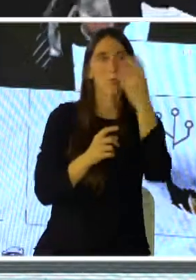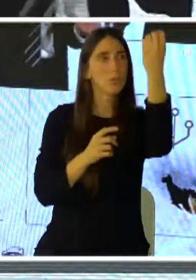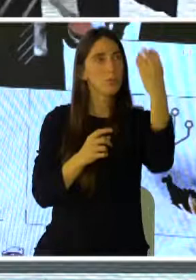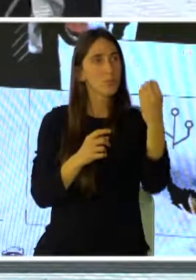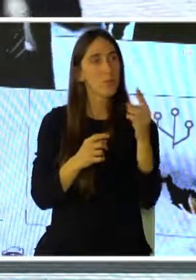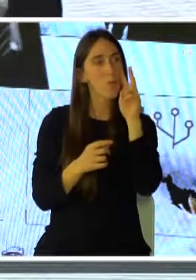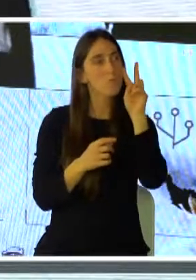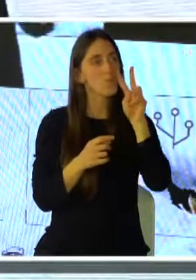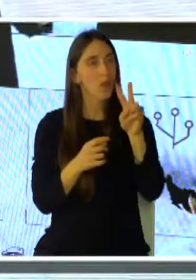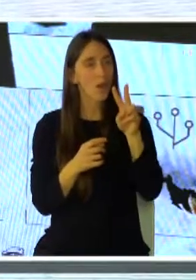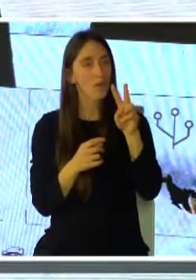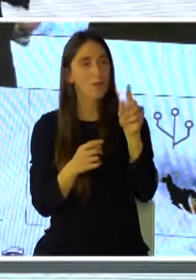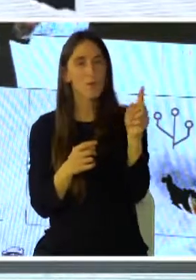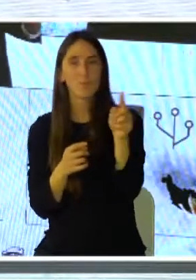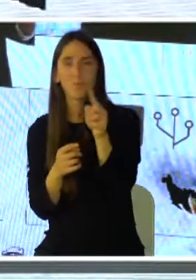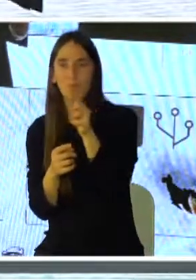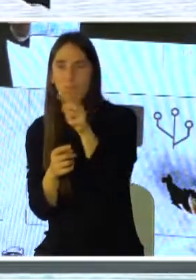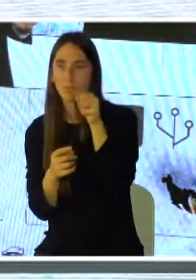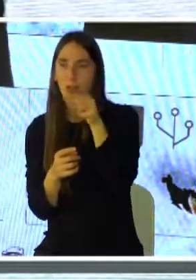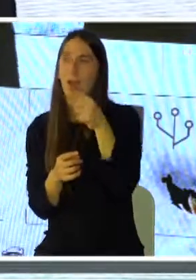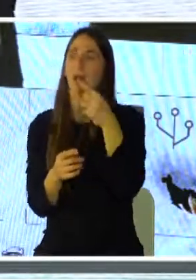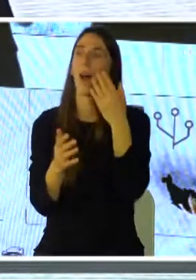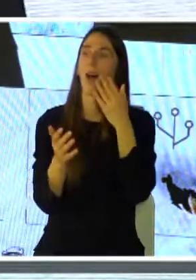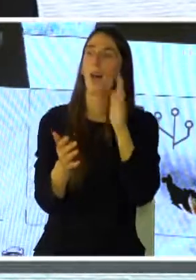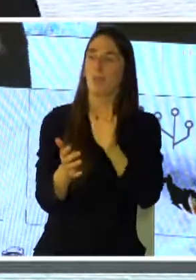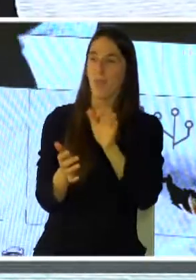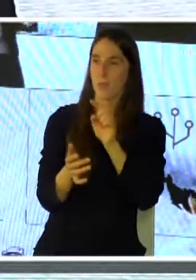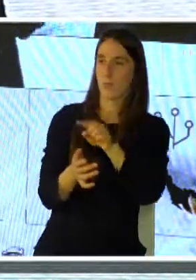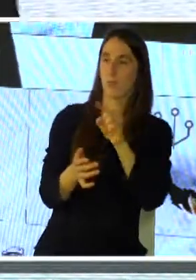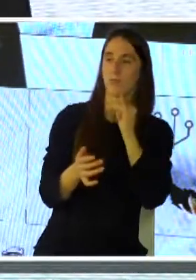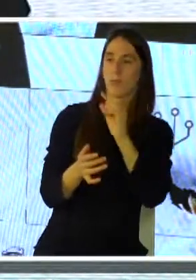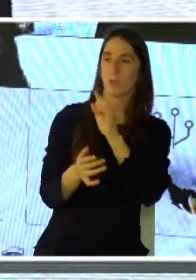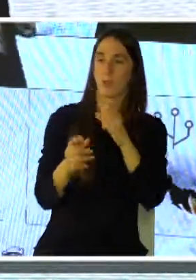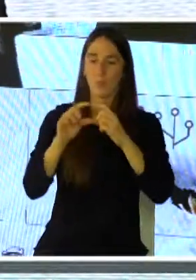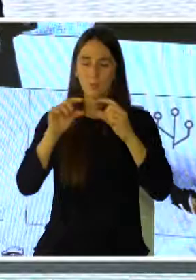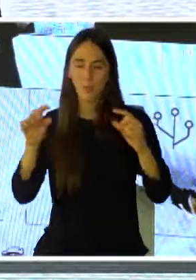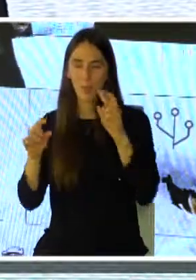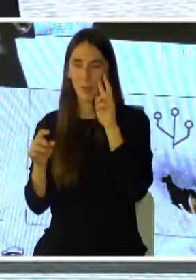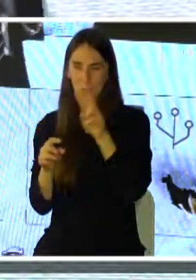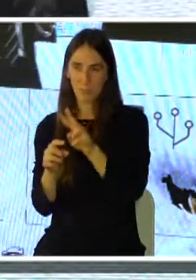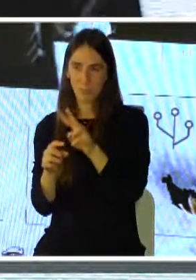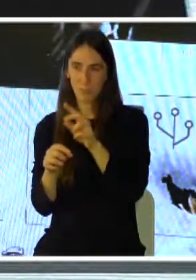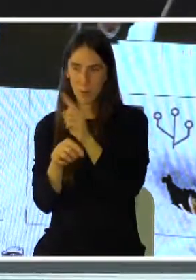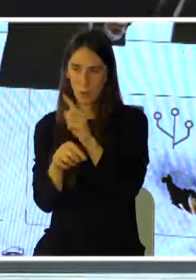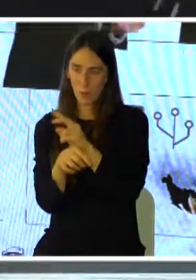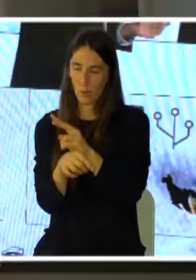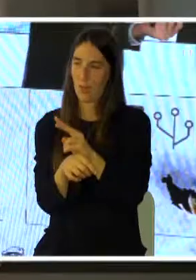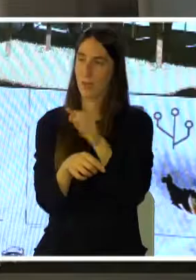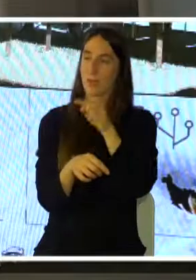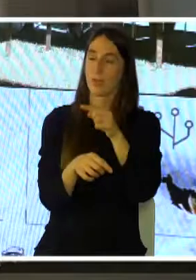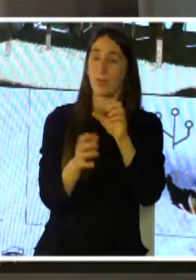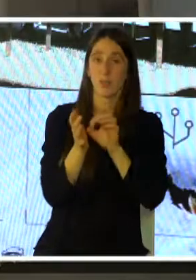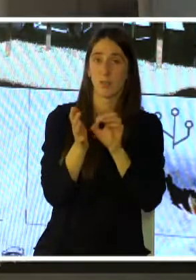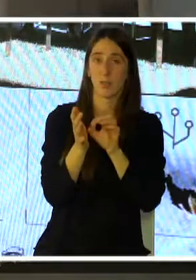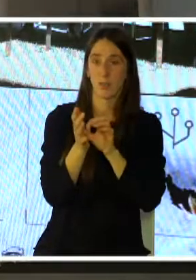mirando si encontraban a un deudor que tenían acá en el libro con la persona, con la matrícula que estaban visualizando. Hoy estamos en un sistema en el cual ya